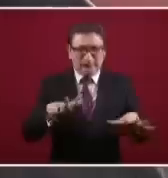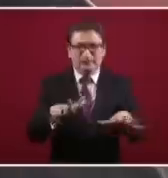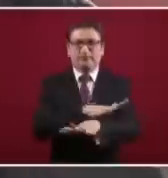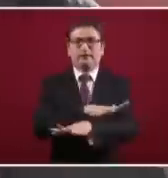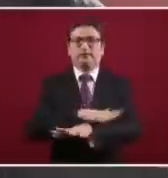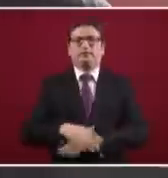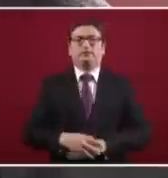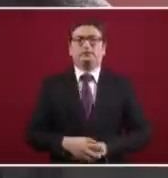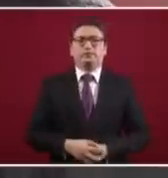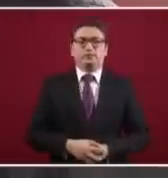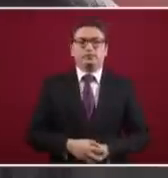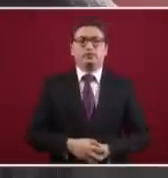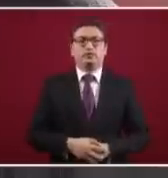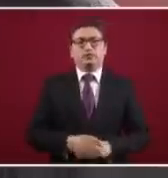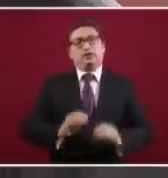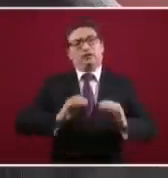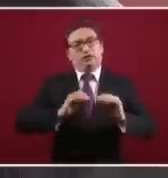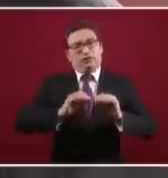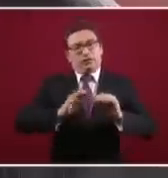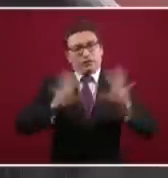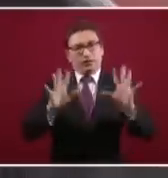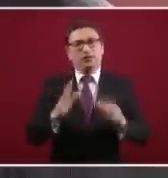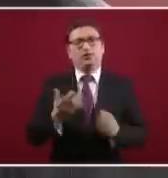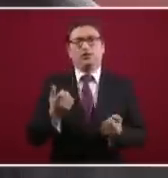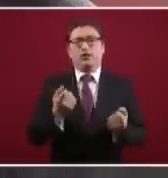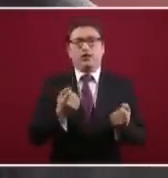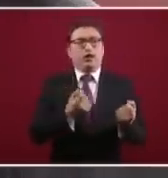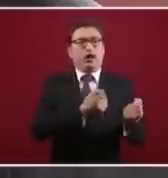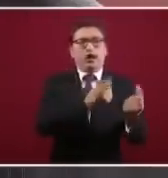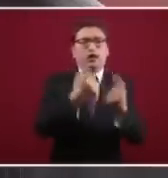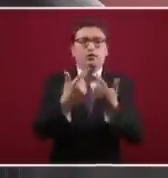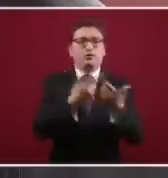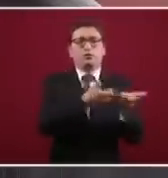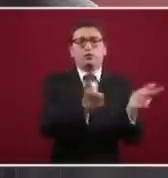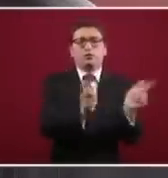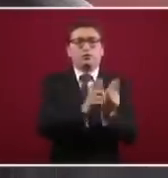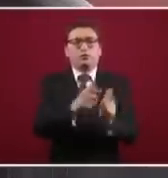Desde luego, hay quienes tienen una visión distinta